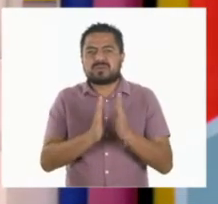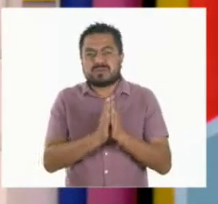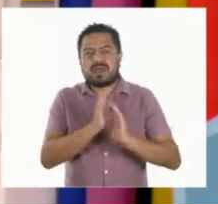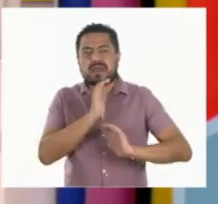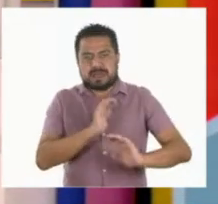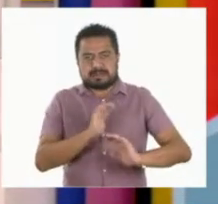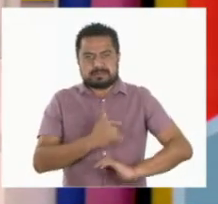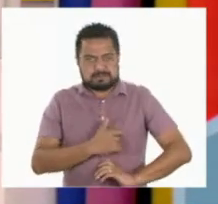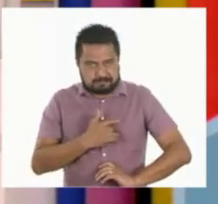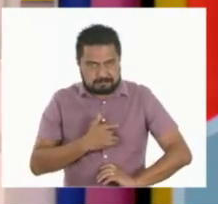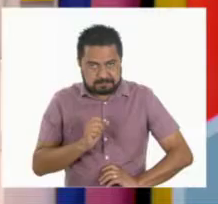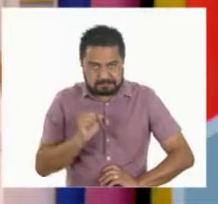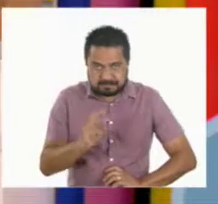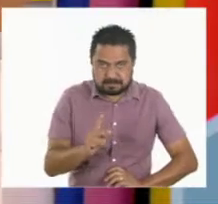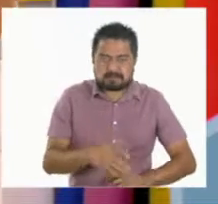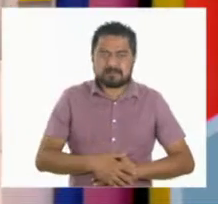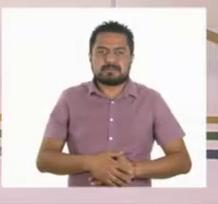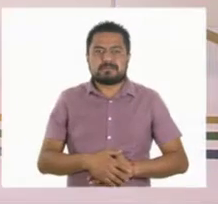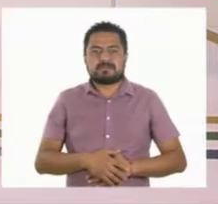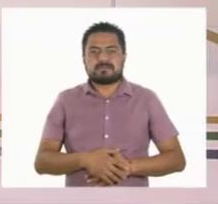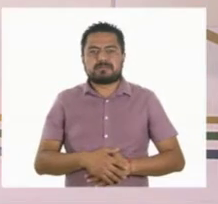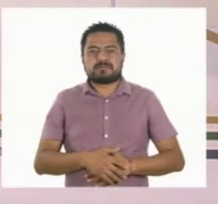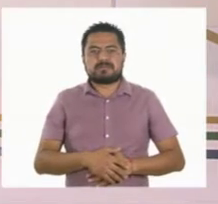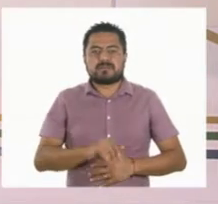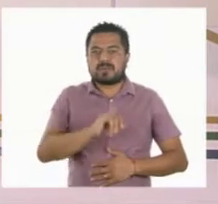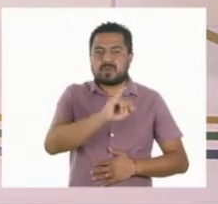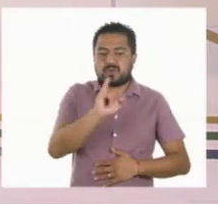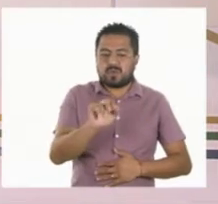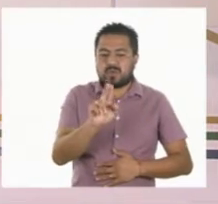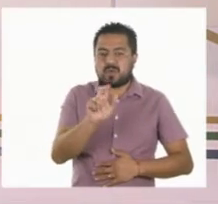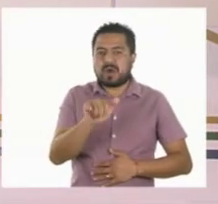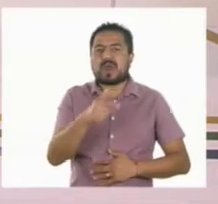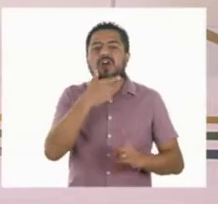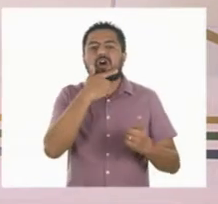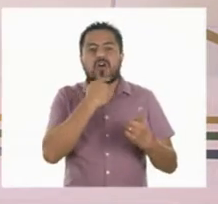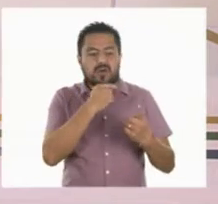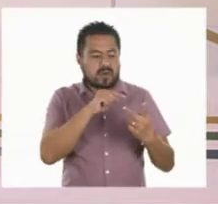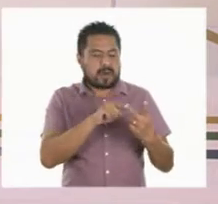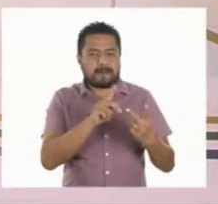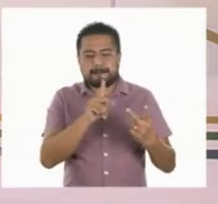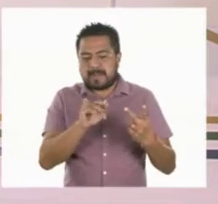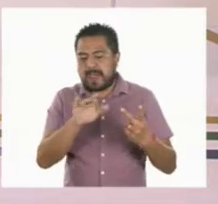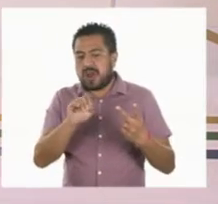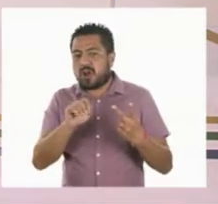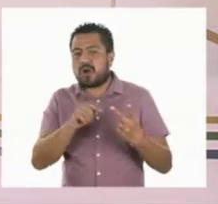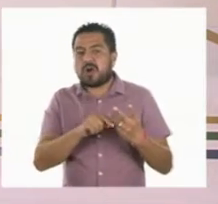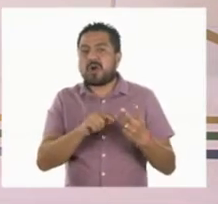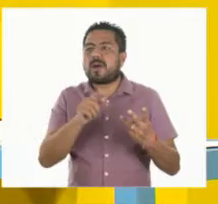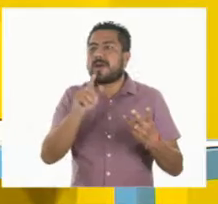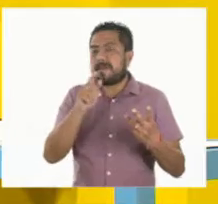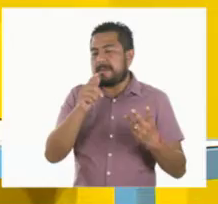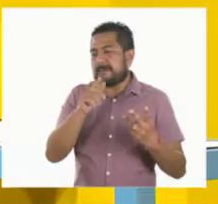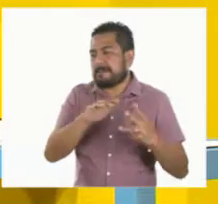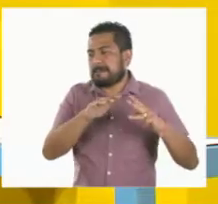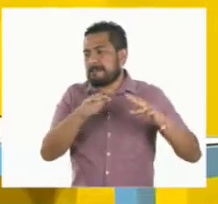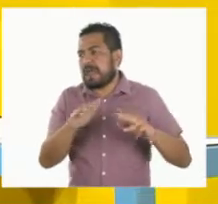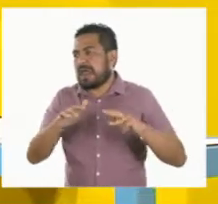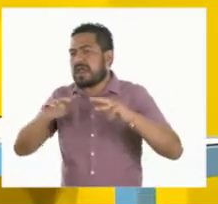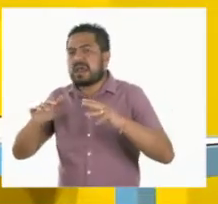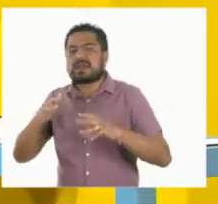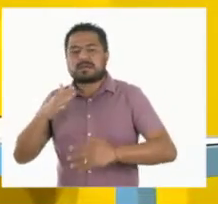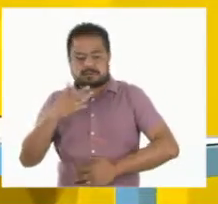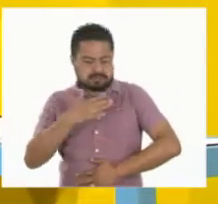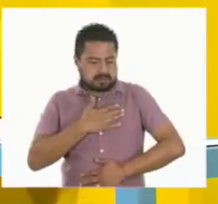¿Te parece? Sí. Y Juan, Paco, Pedro de la Mar, es